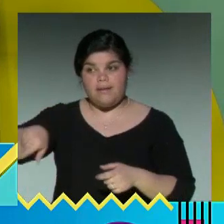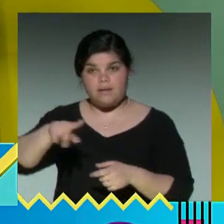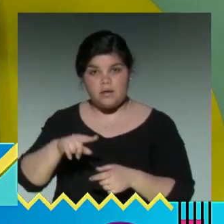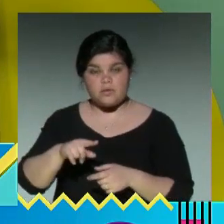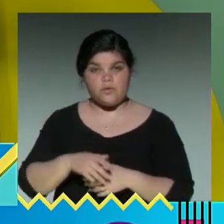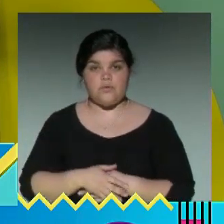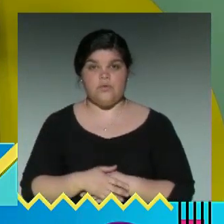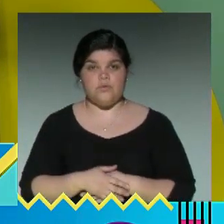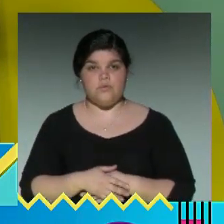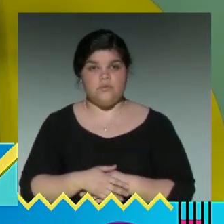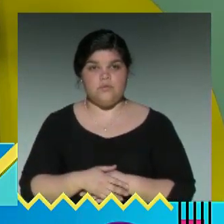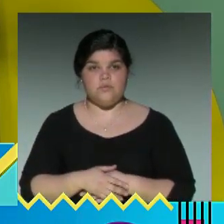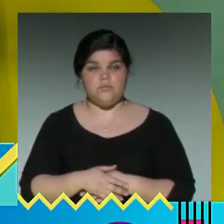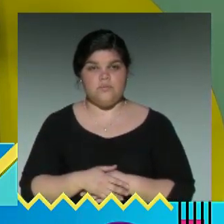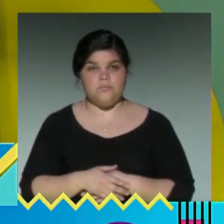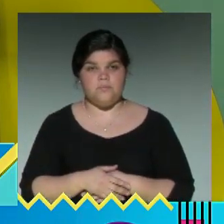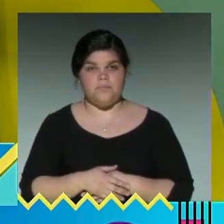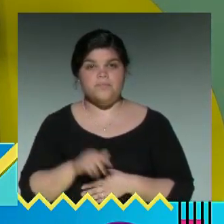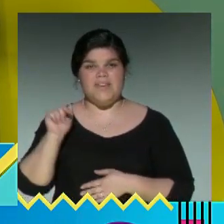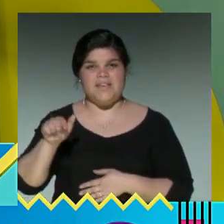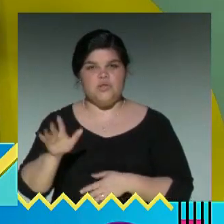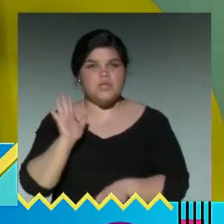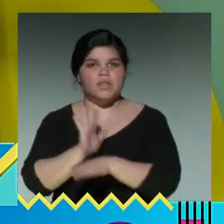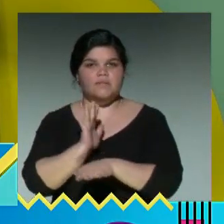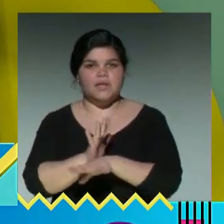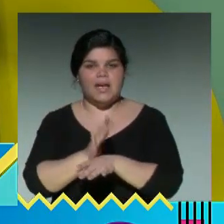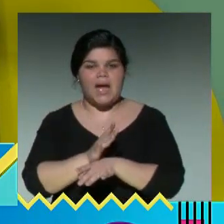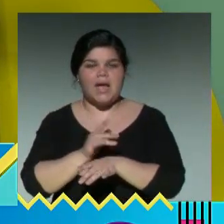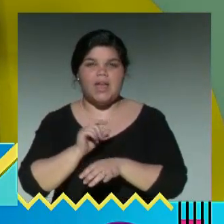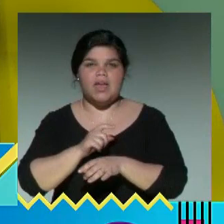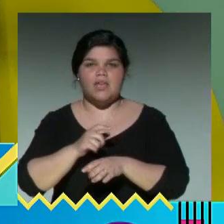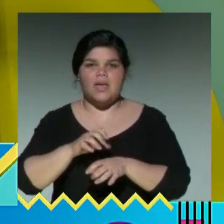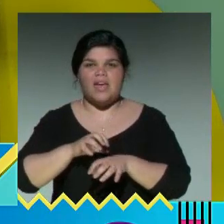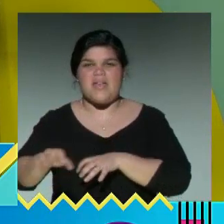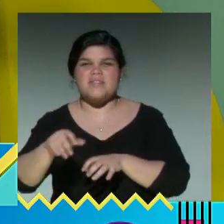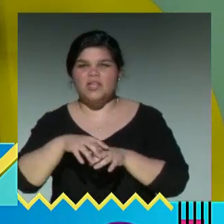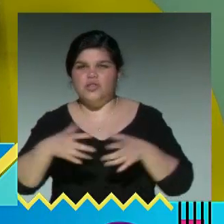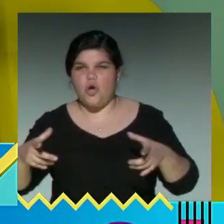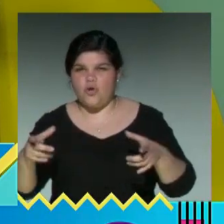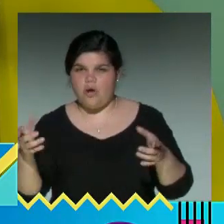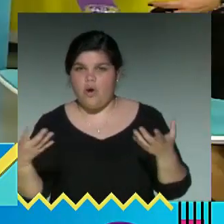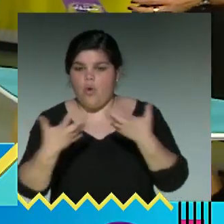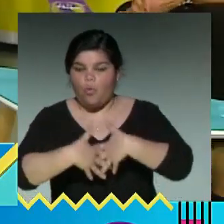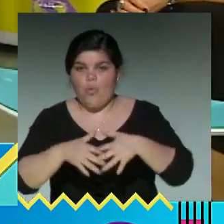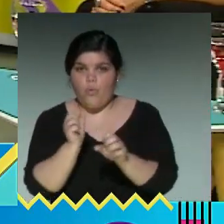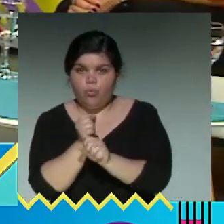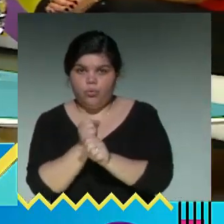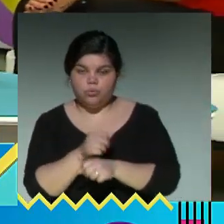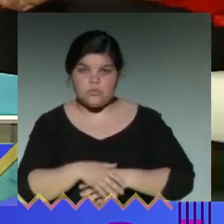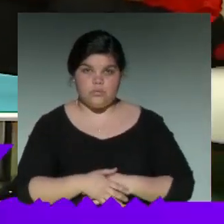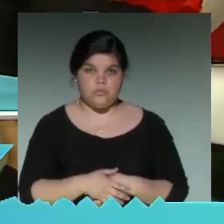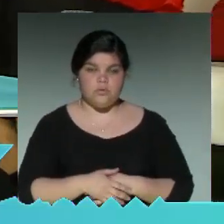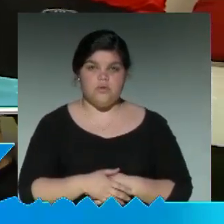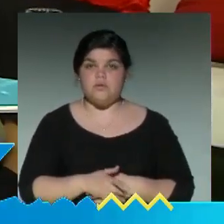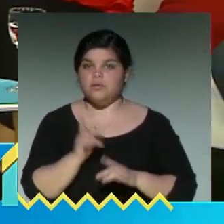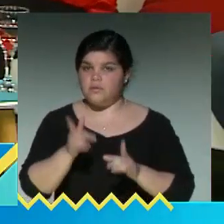lo que se trata la extensión. Sí, por ahí lo importante para resaltar